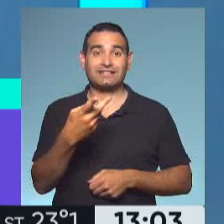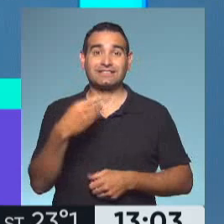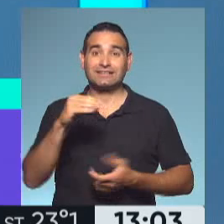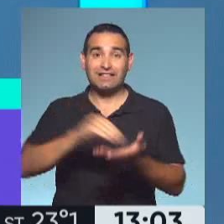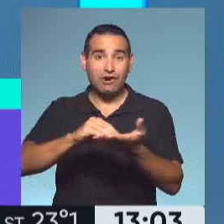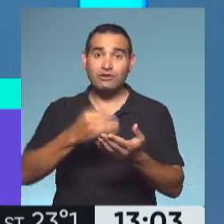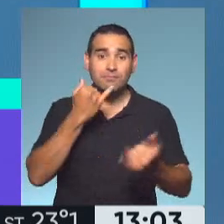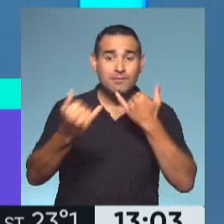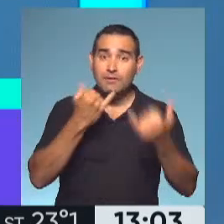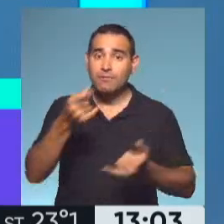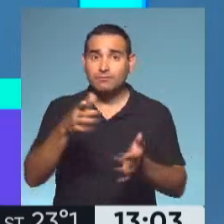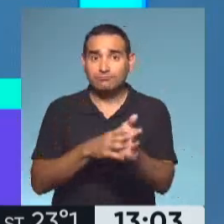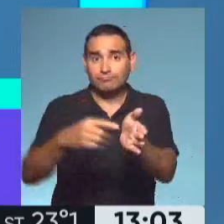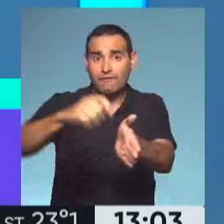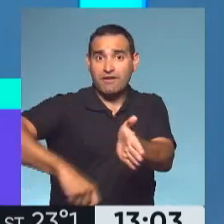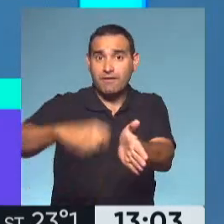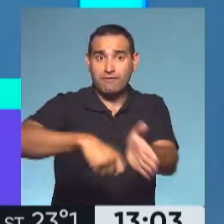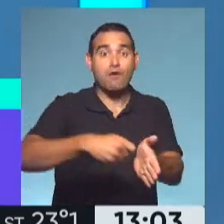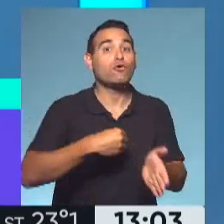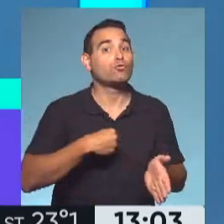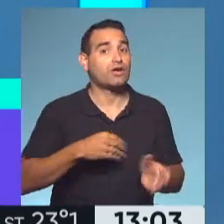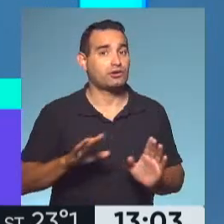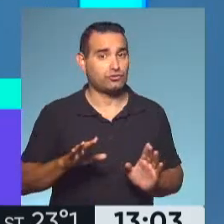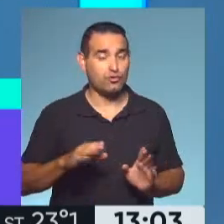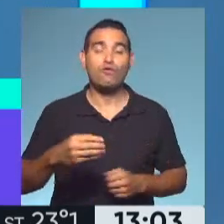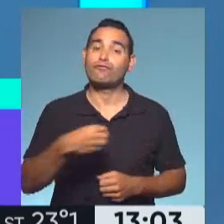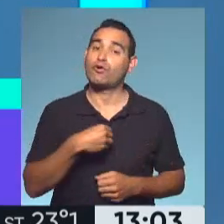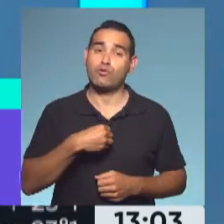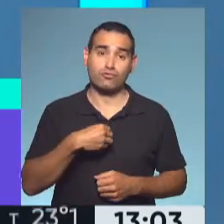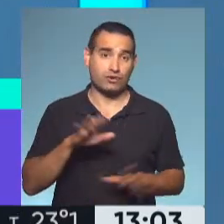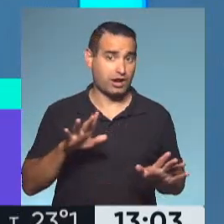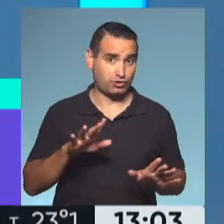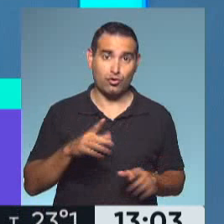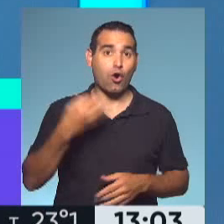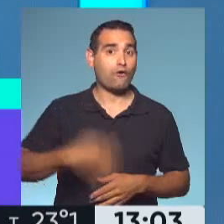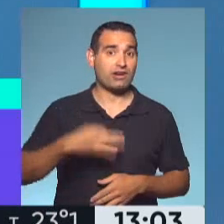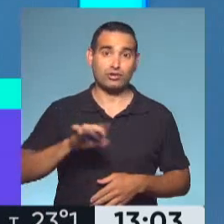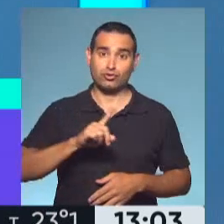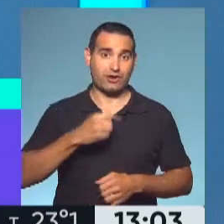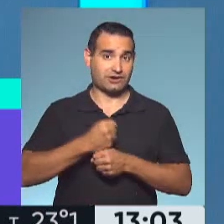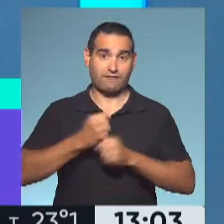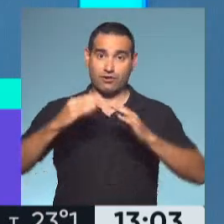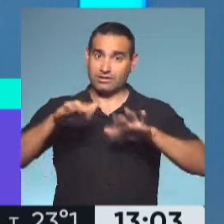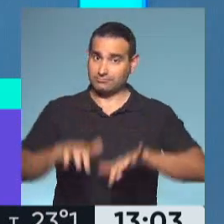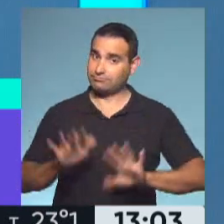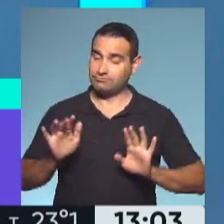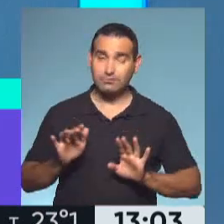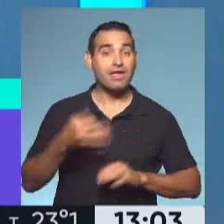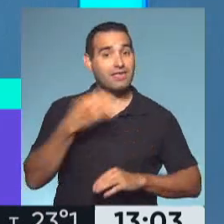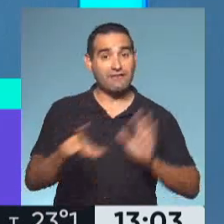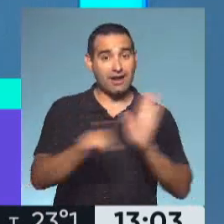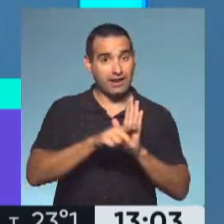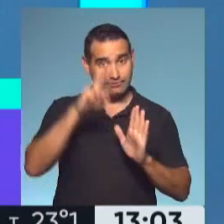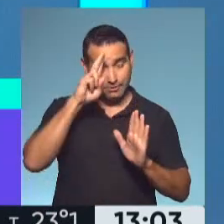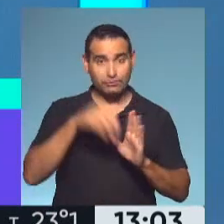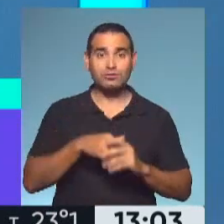señores, firmen el contrato, voluntario, ¿eh? Es voluntario para las partes, no es obligatorio. Claro. Y tiene que someterse a la ley que entró en vigencia. Y